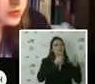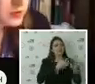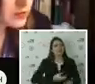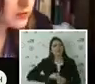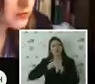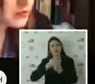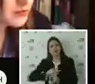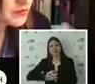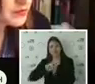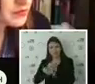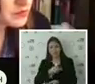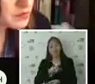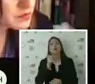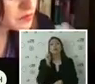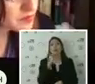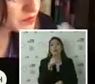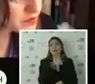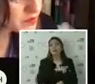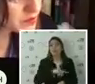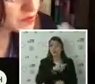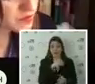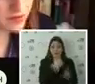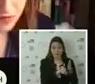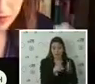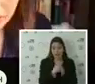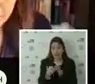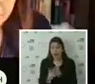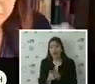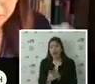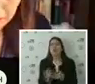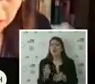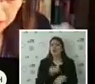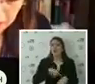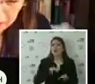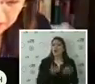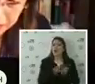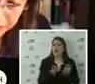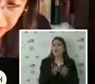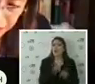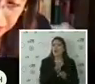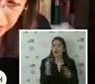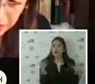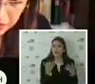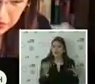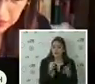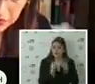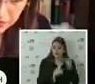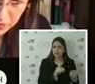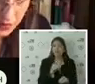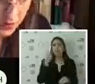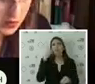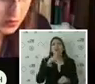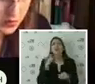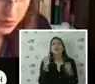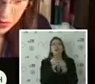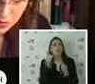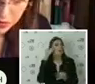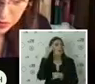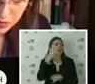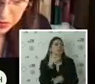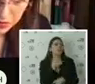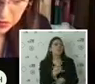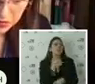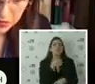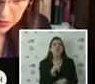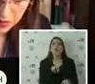foro, que las deficiencias que tenemos, cómo podemos irlas paliando, pero también cuáles son los grandes retos que tenemos